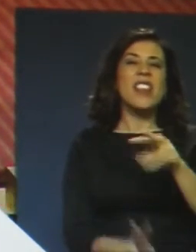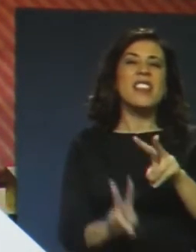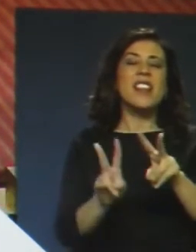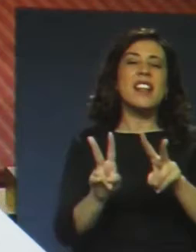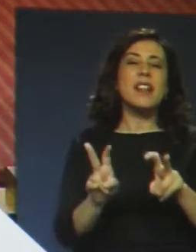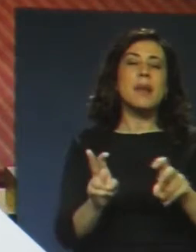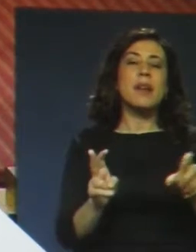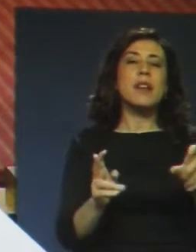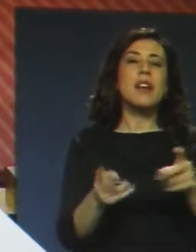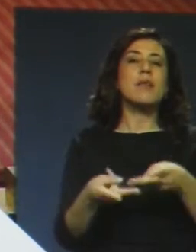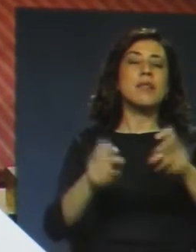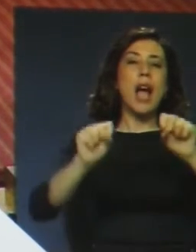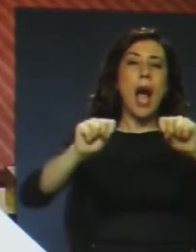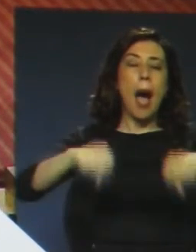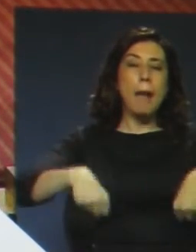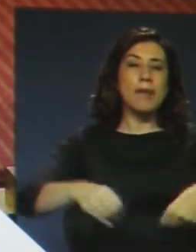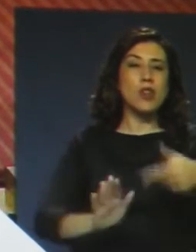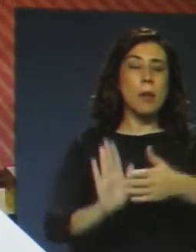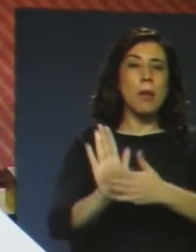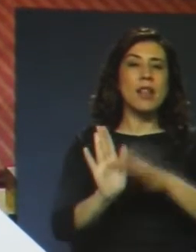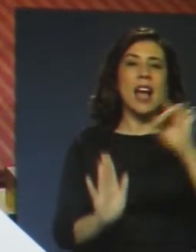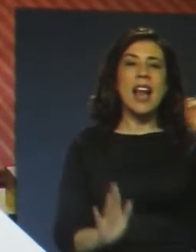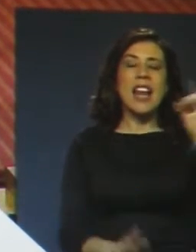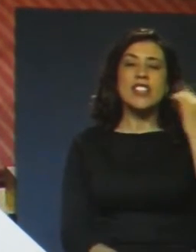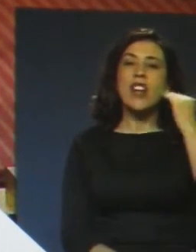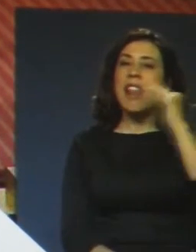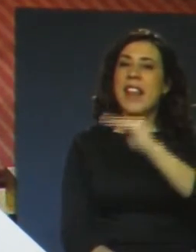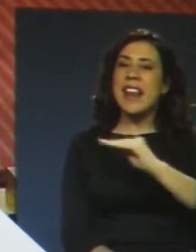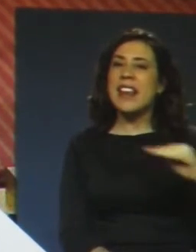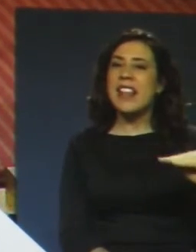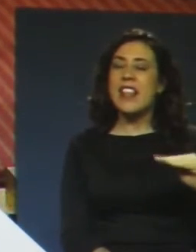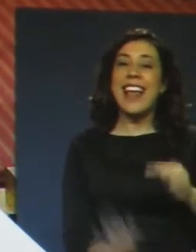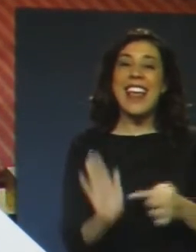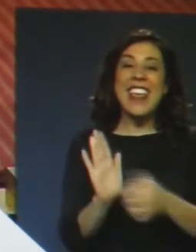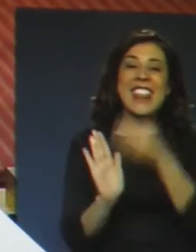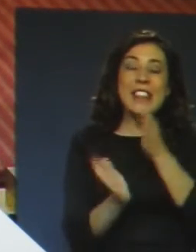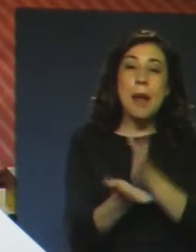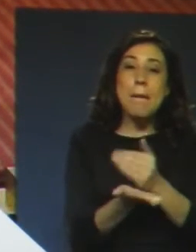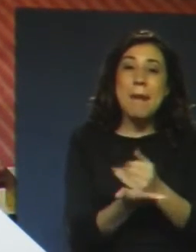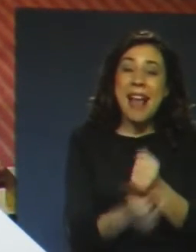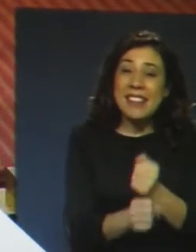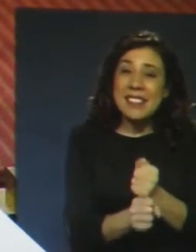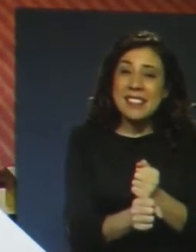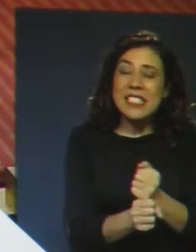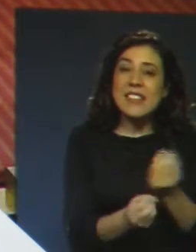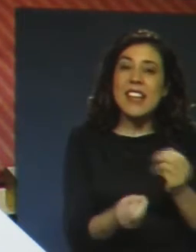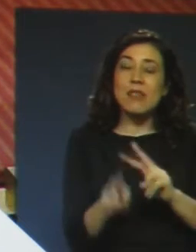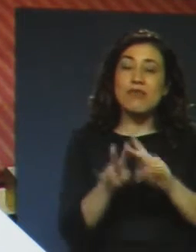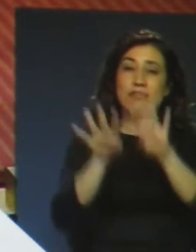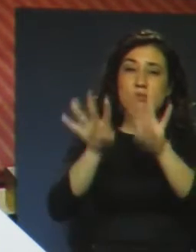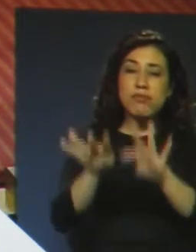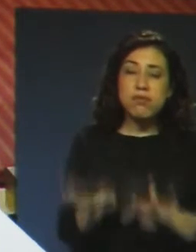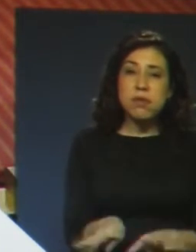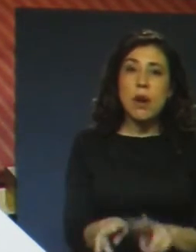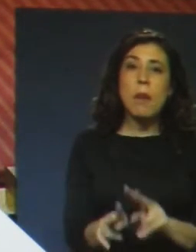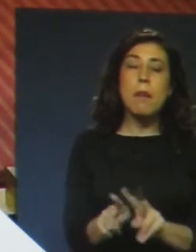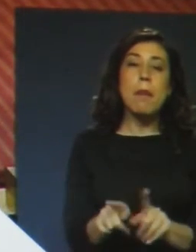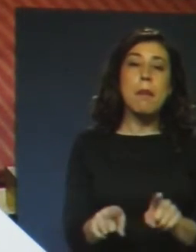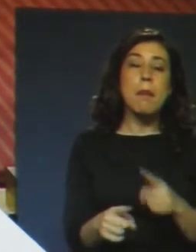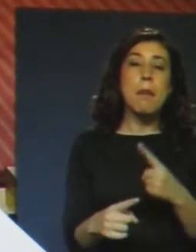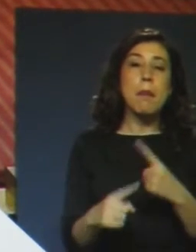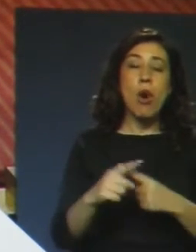de formulación y aprobación de la Política Nacional de la Niñez y dice que su plan de acción será elaborado a través de un